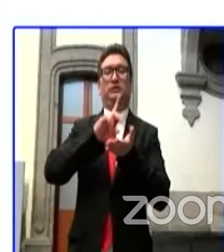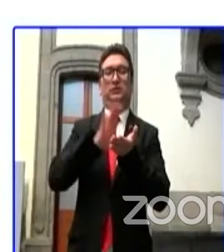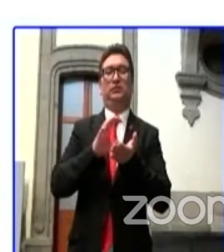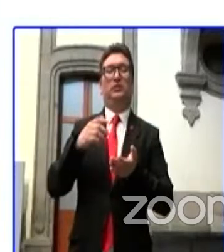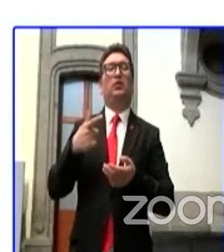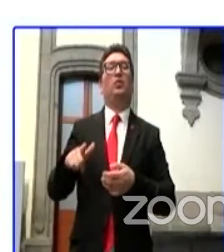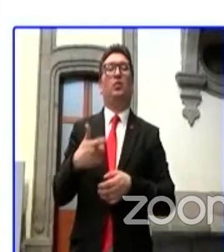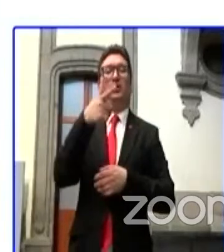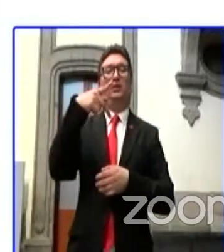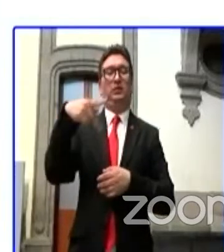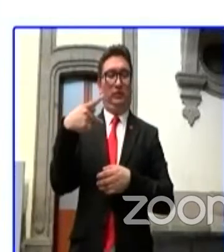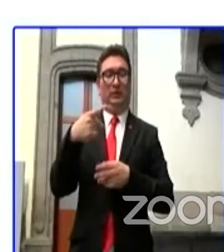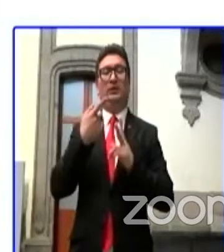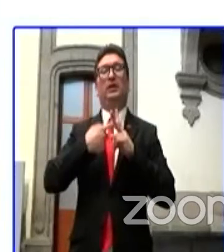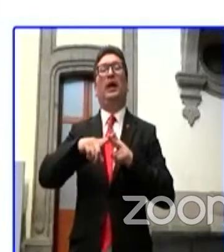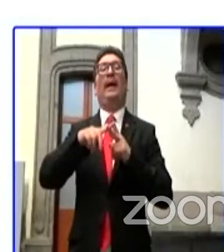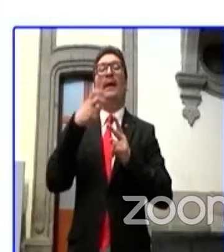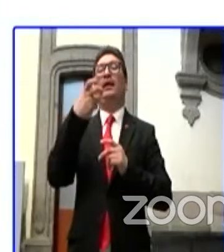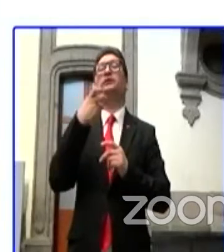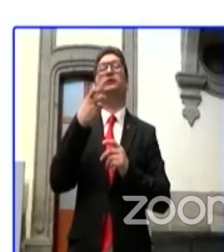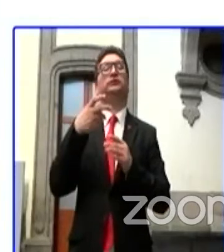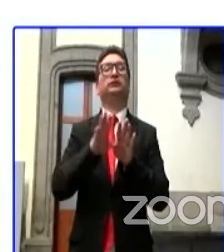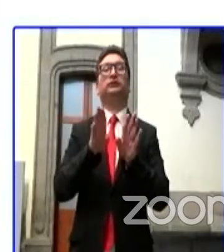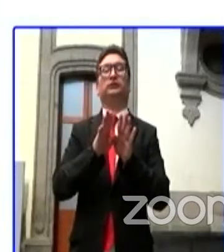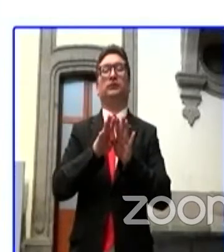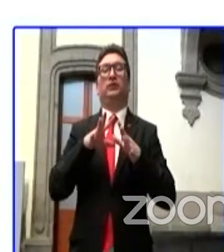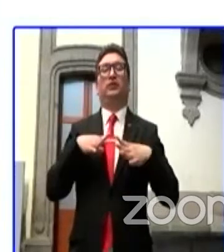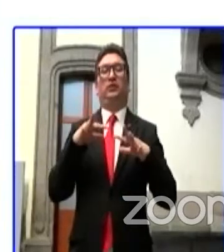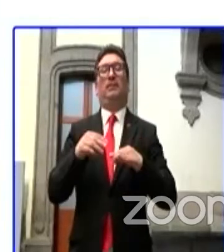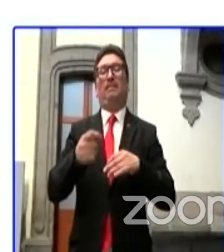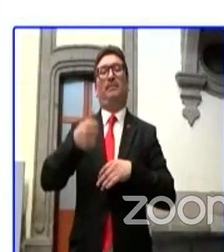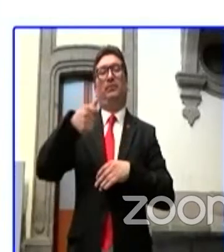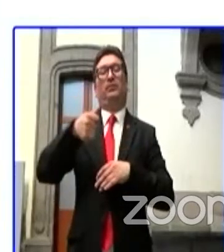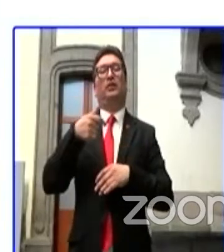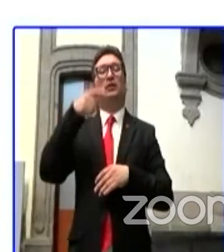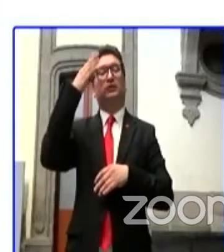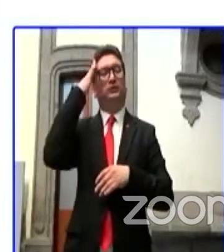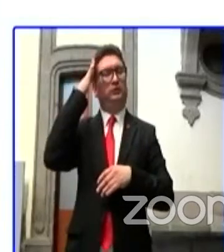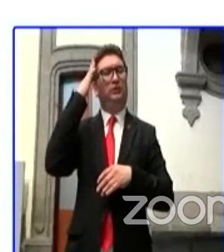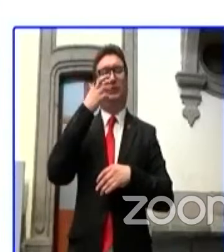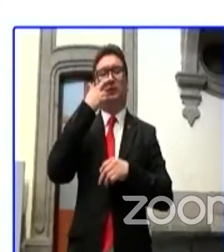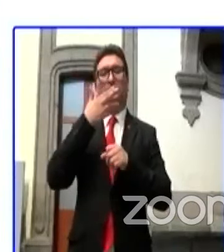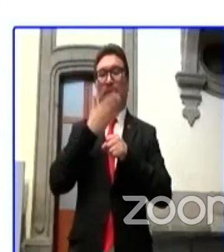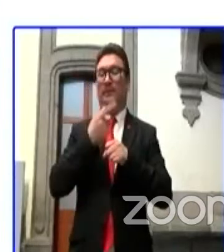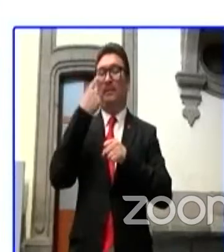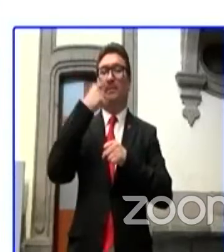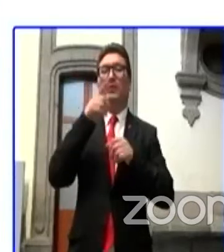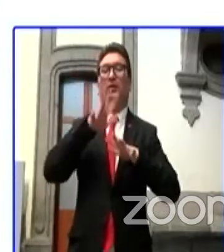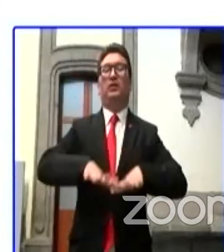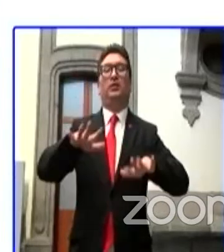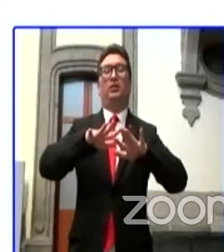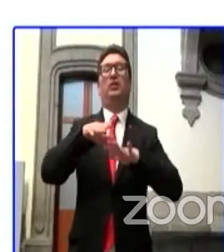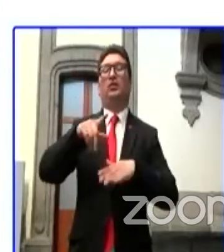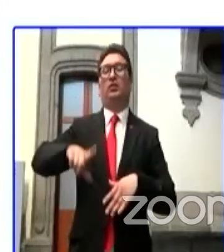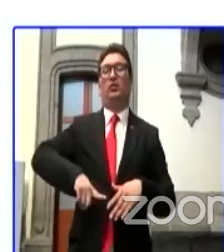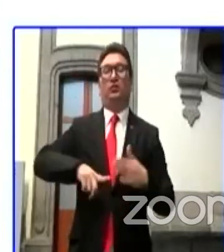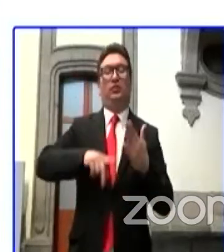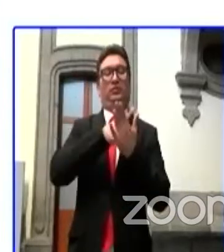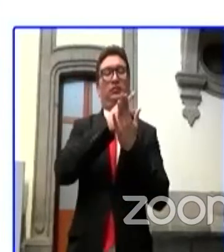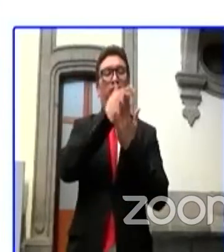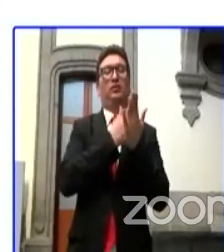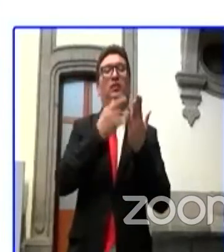surge en la entidad, la instancia que es la encargada de llevar y de promover la política pública de inclusión.